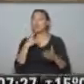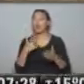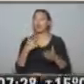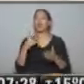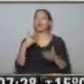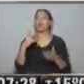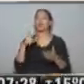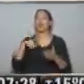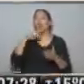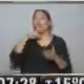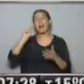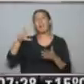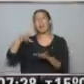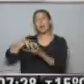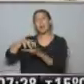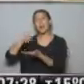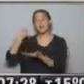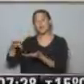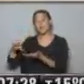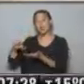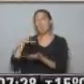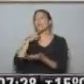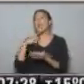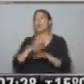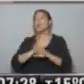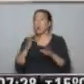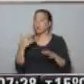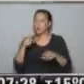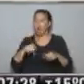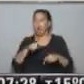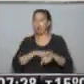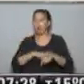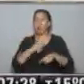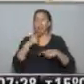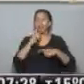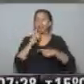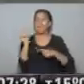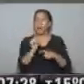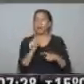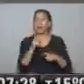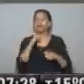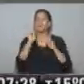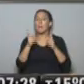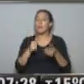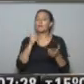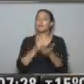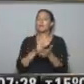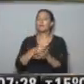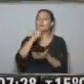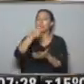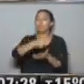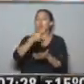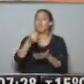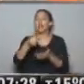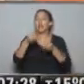sucursal La Plata para ya tenerla disponible. Se le va a dar también subsidios a aquellas familias